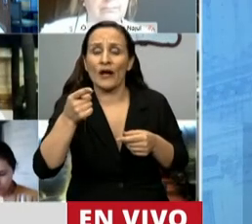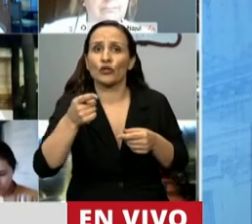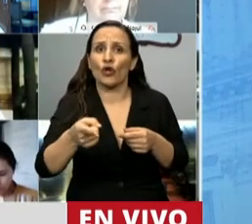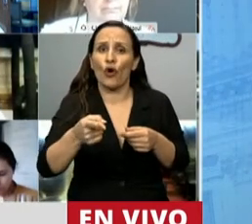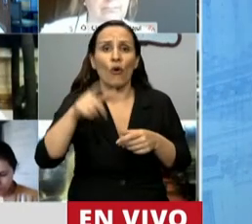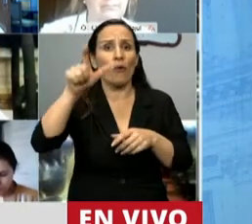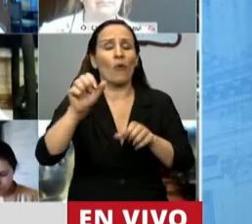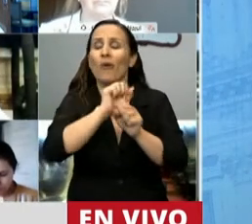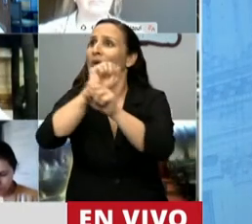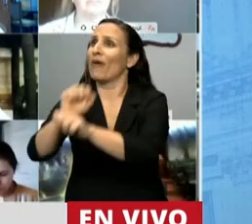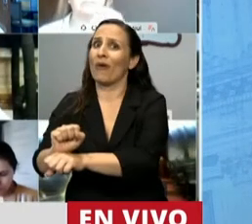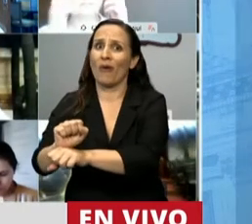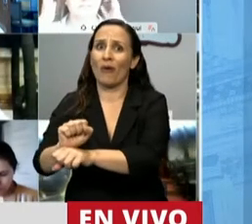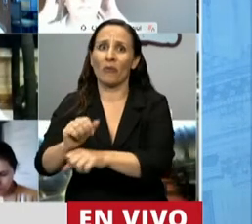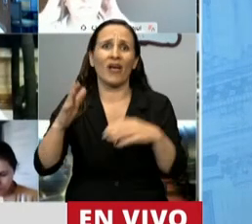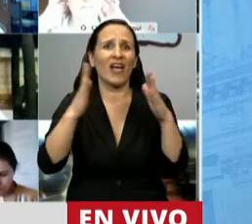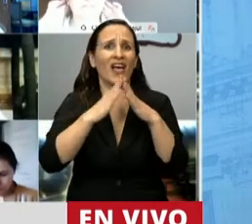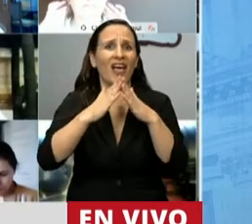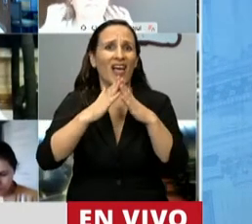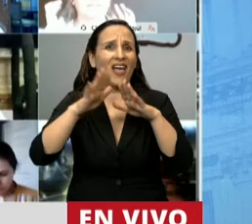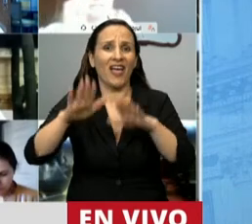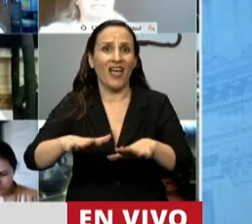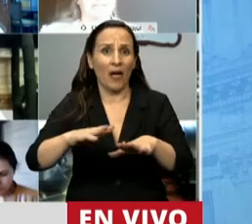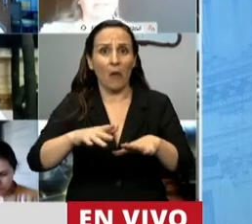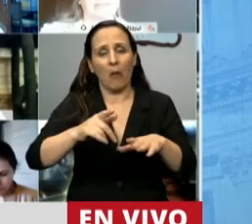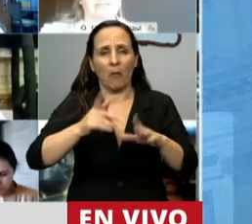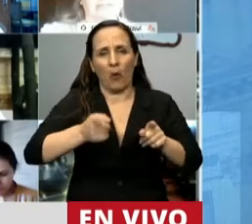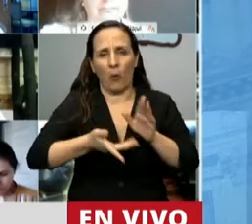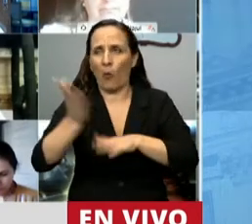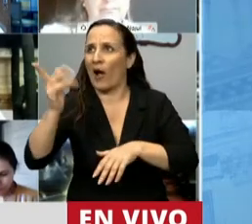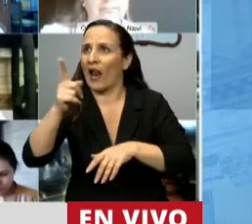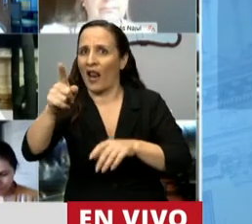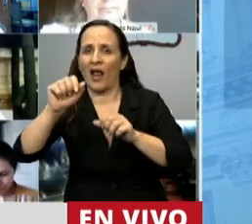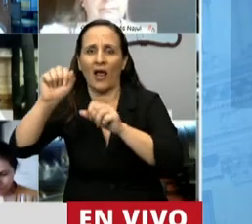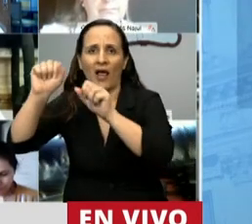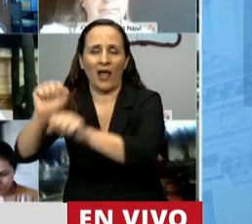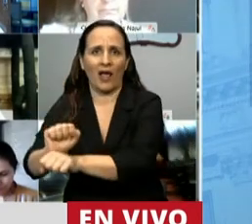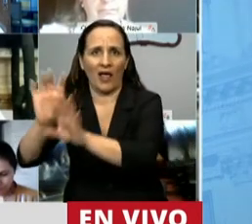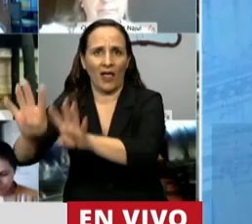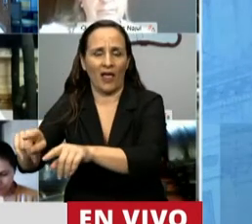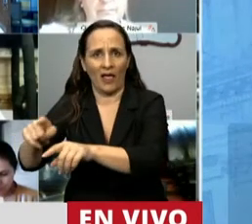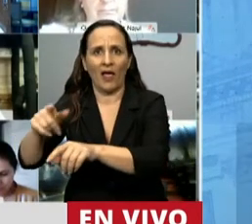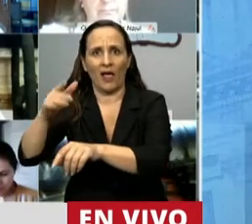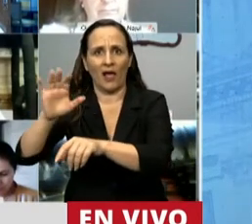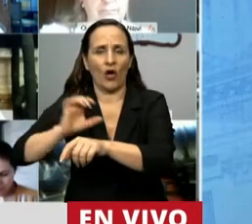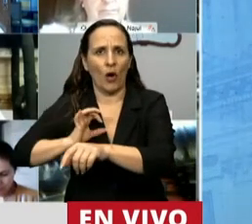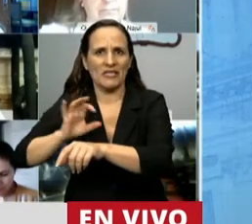arrestada por violar la cuarentena ha llevado una comisaría y murió allí mujeres